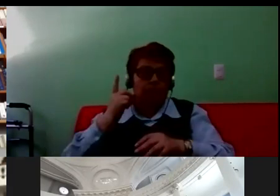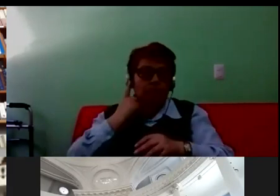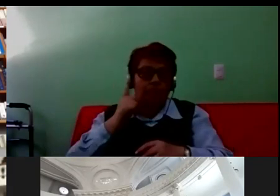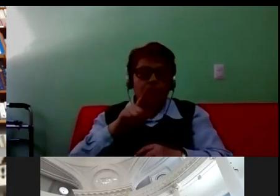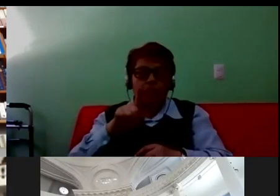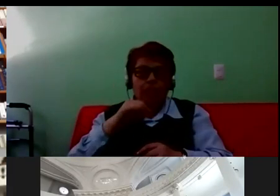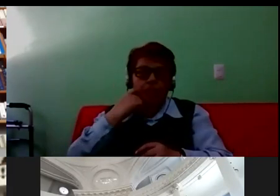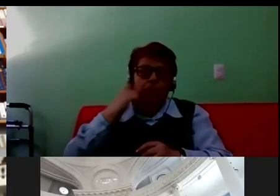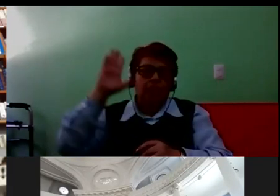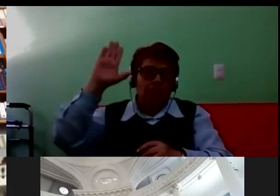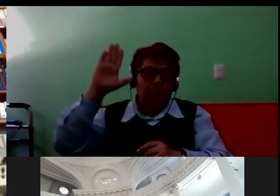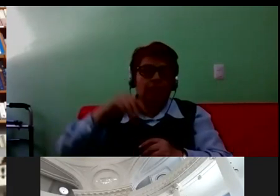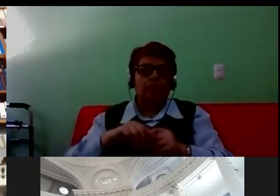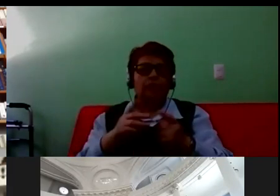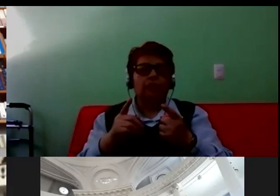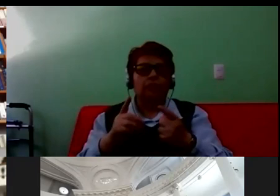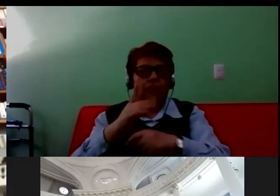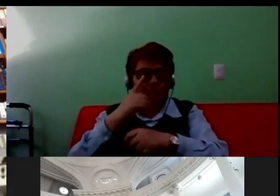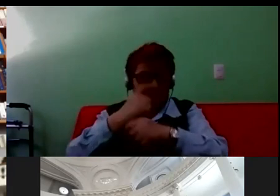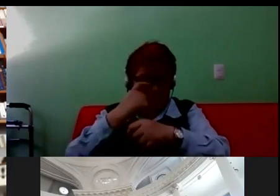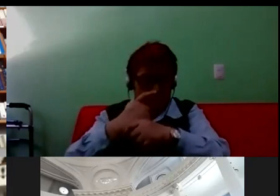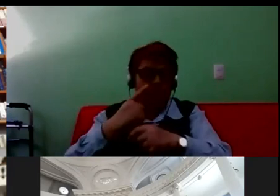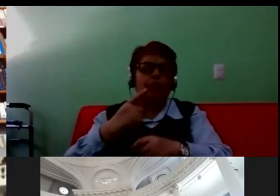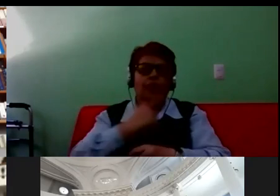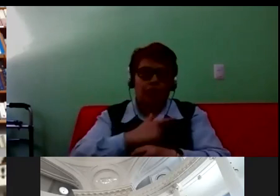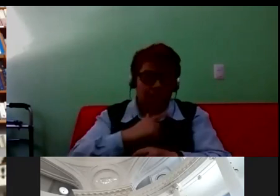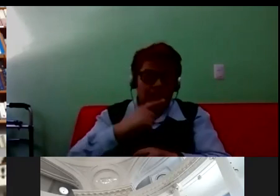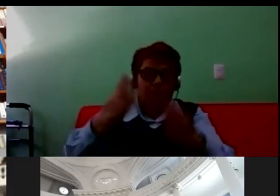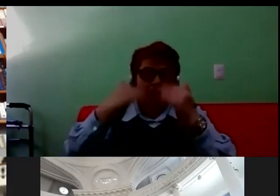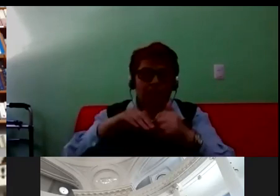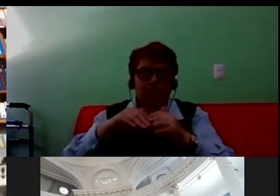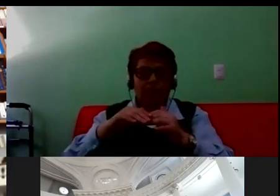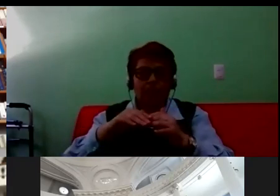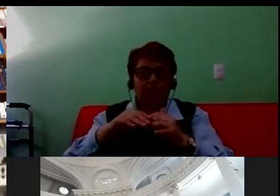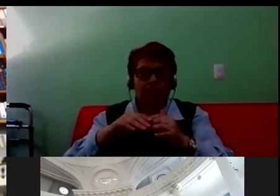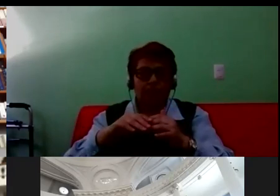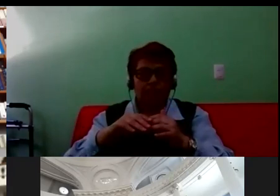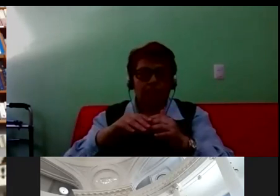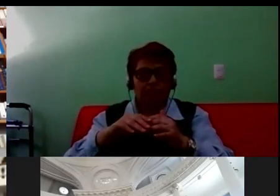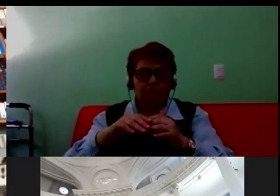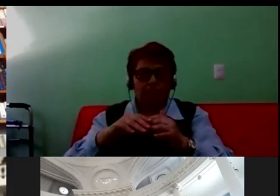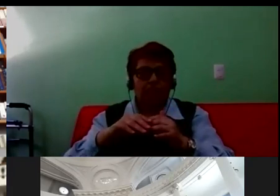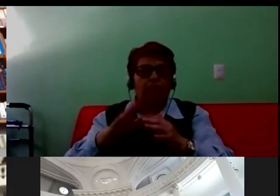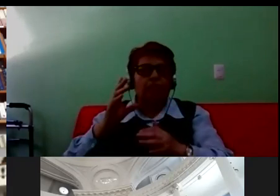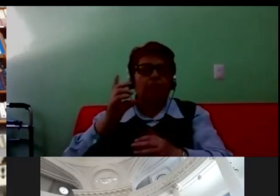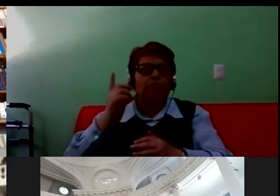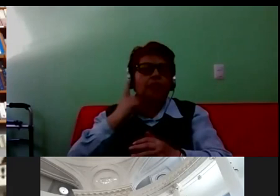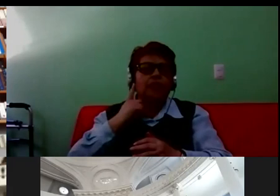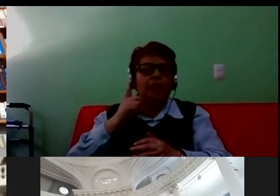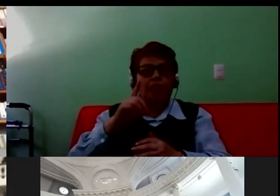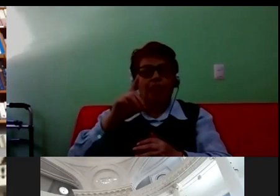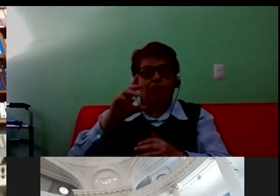hacer un comentario, pero primero usted, diputada, con gusto, y posteriormente... Sí. Yo. Adelante, diputado Osorio.